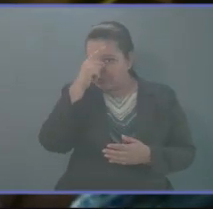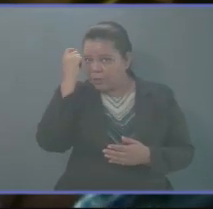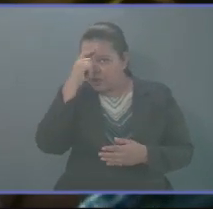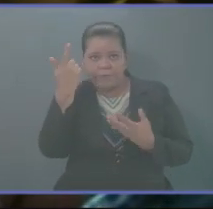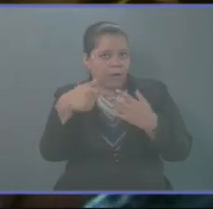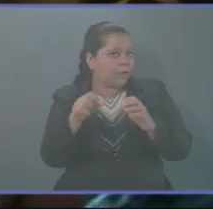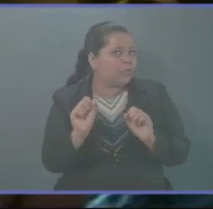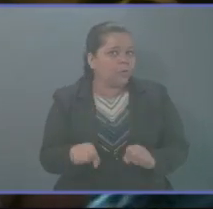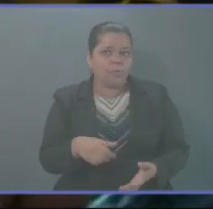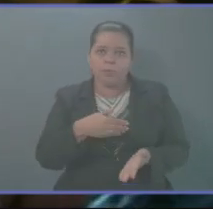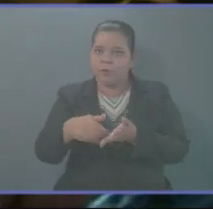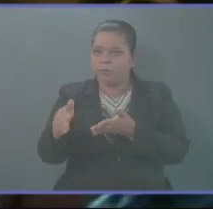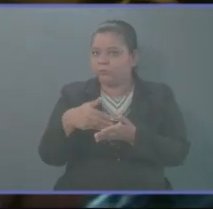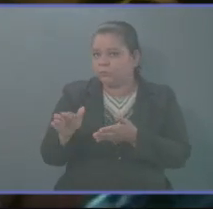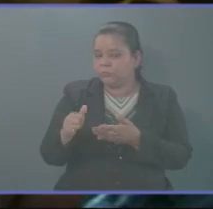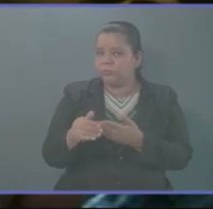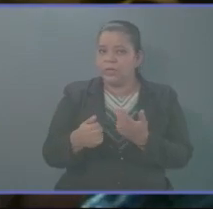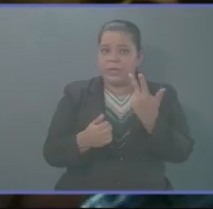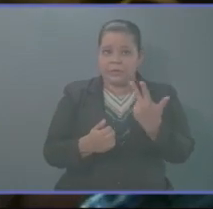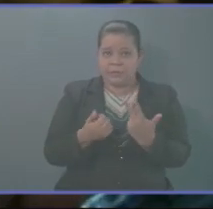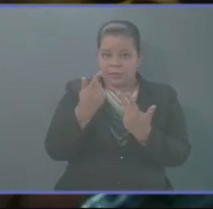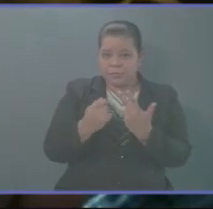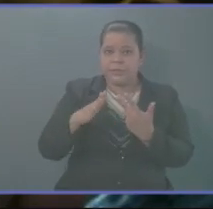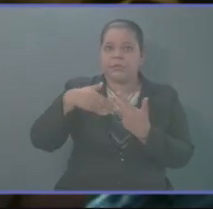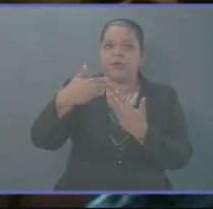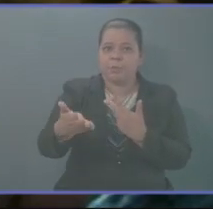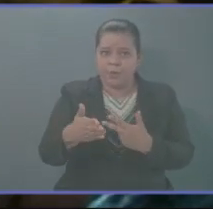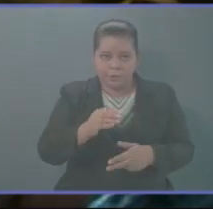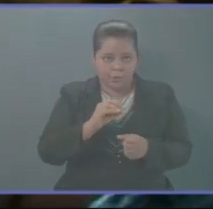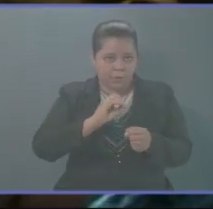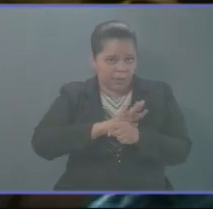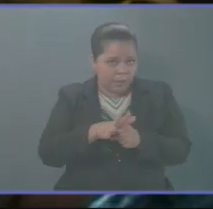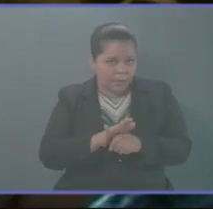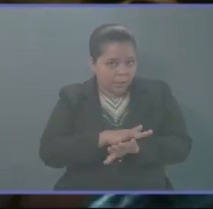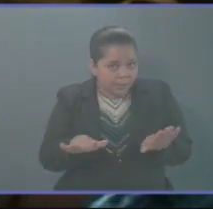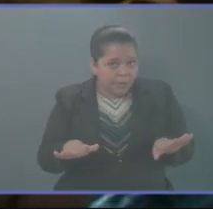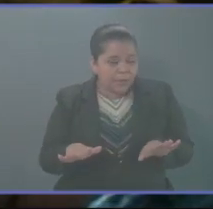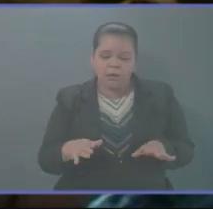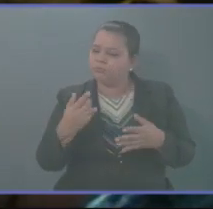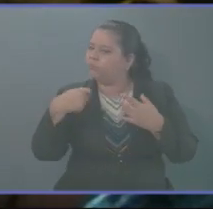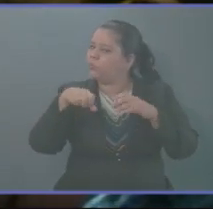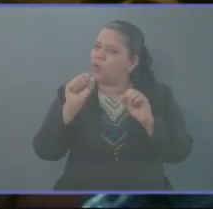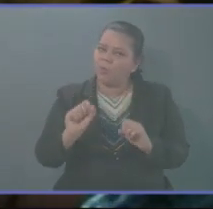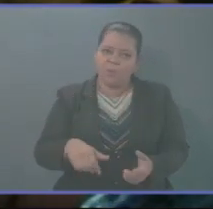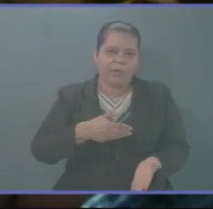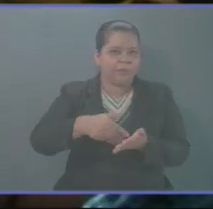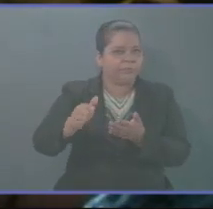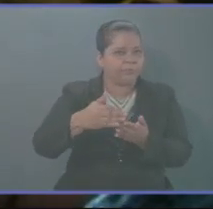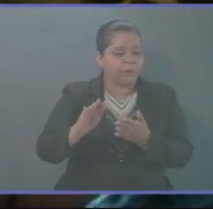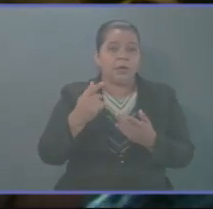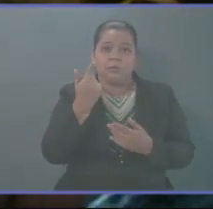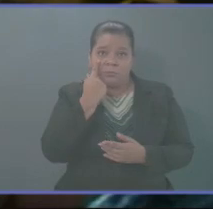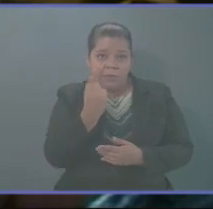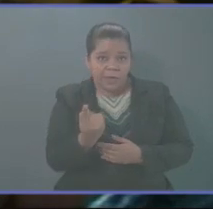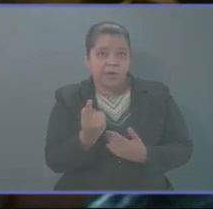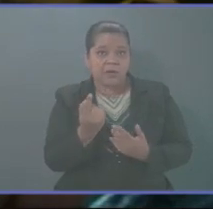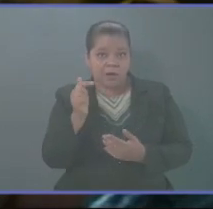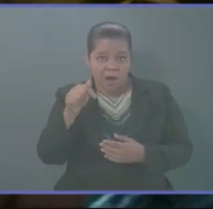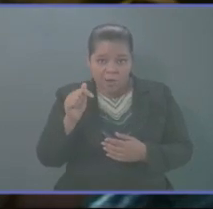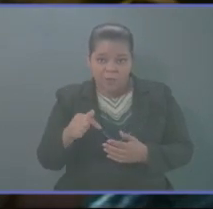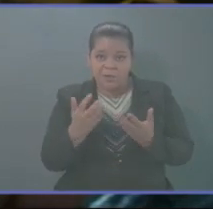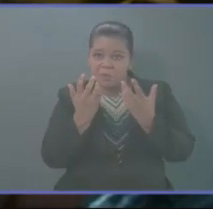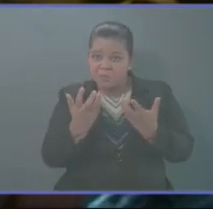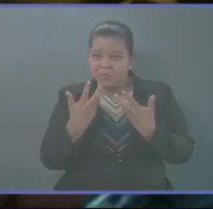trabajadoras, incluso 3 meses después de que se levante la emergencia, pero vemos en la práctica que hay